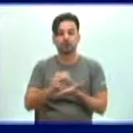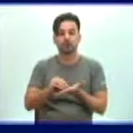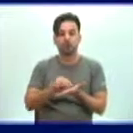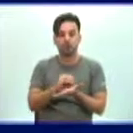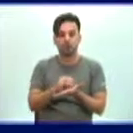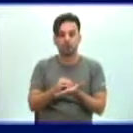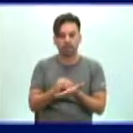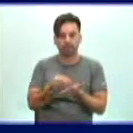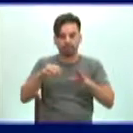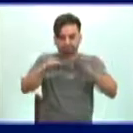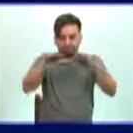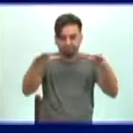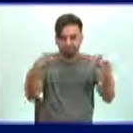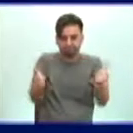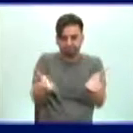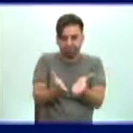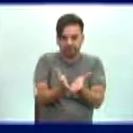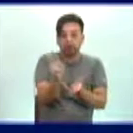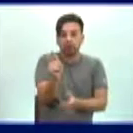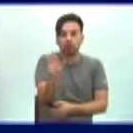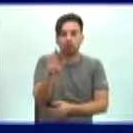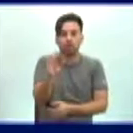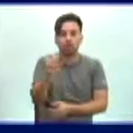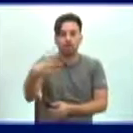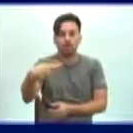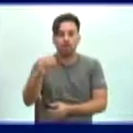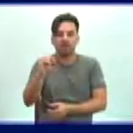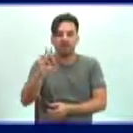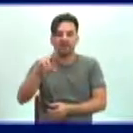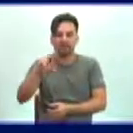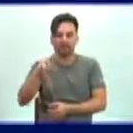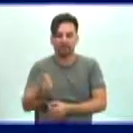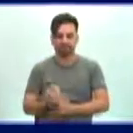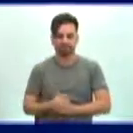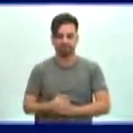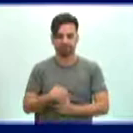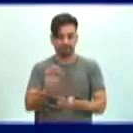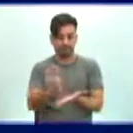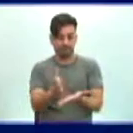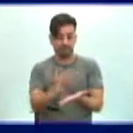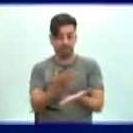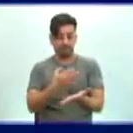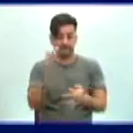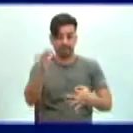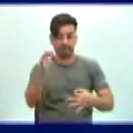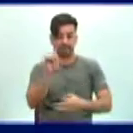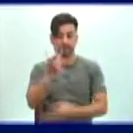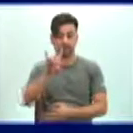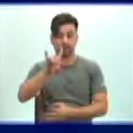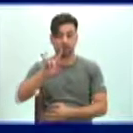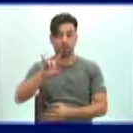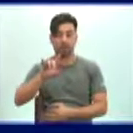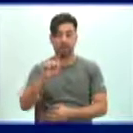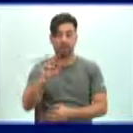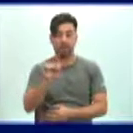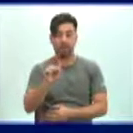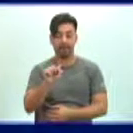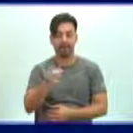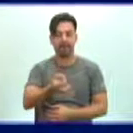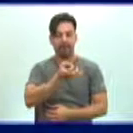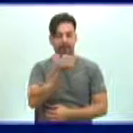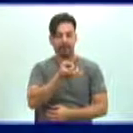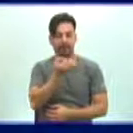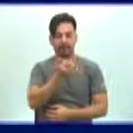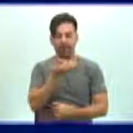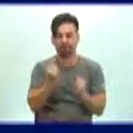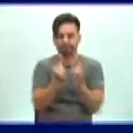Continuamos aquí para explicar que en la página 119 de su libro de texto aparecen elementos, muchos